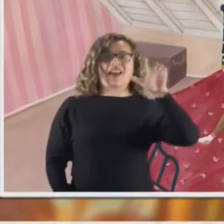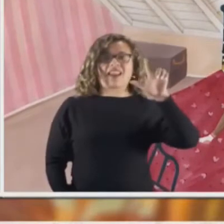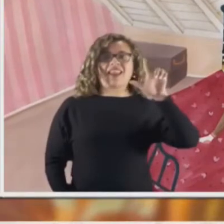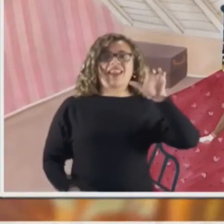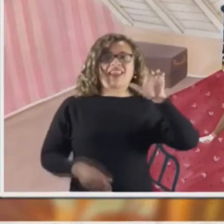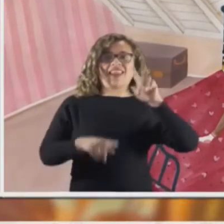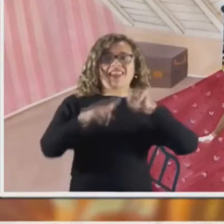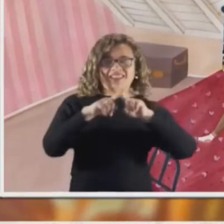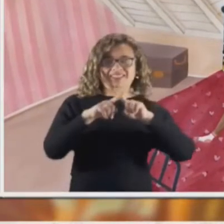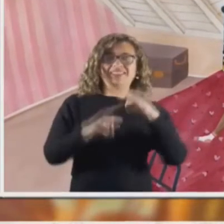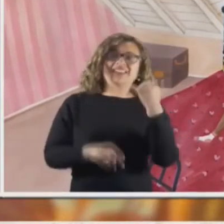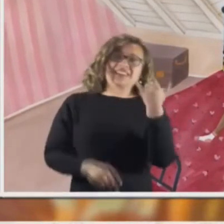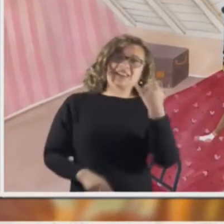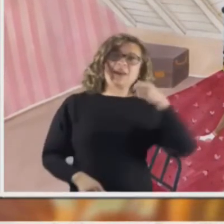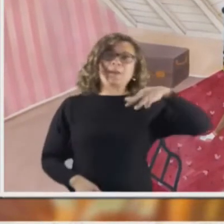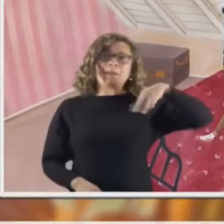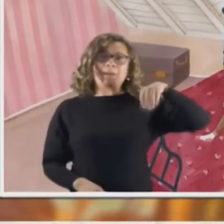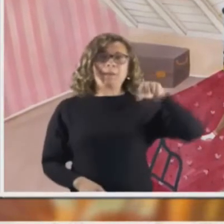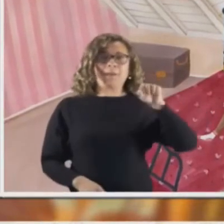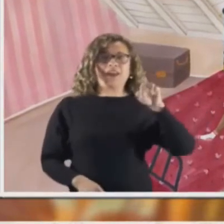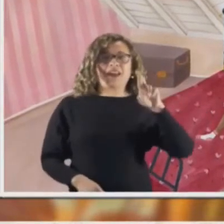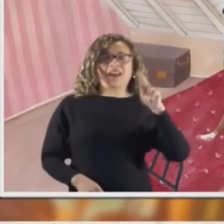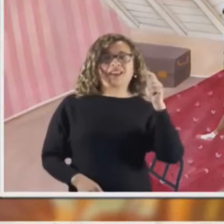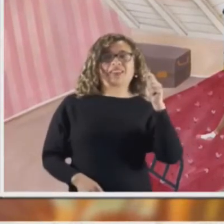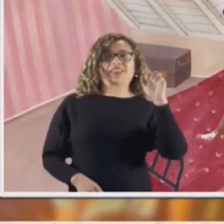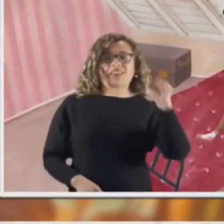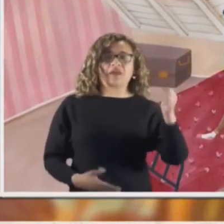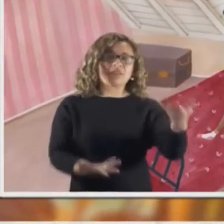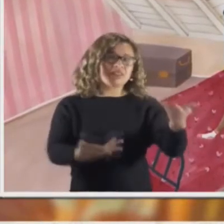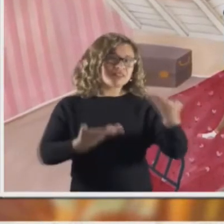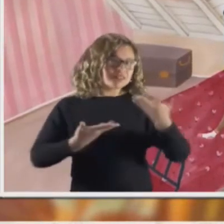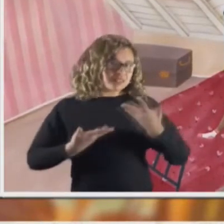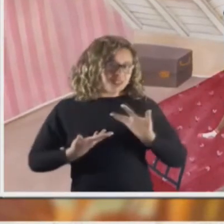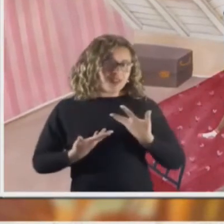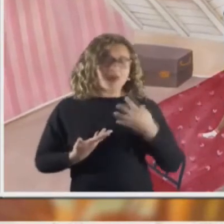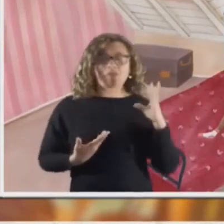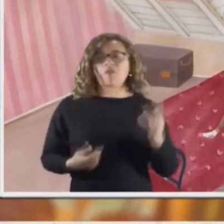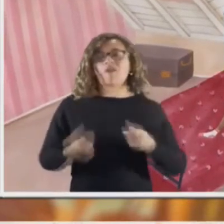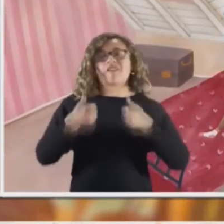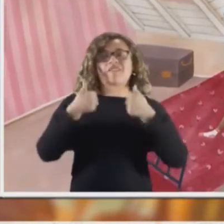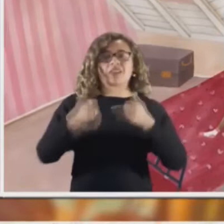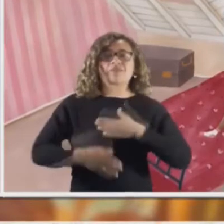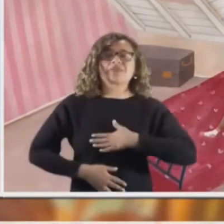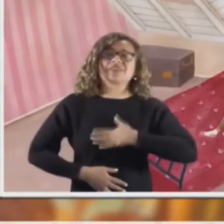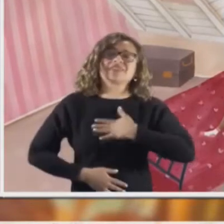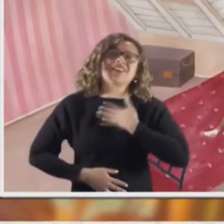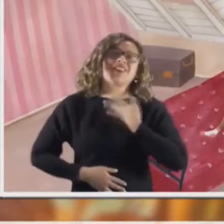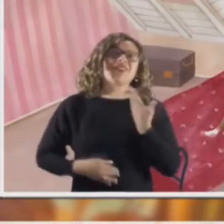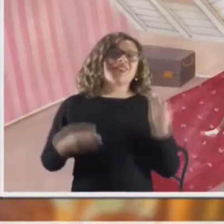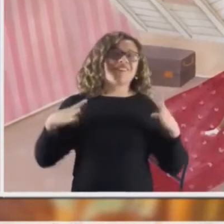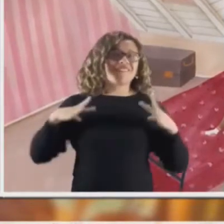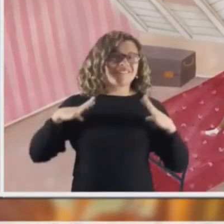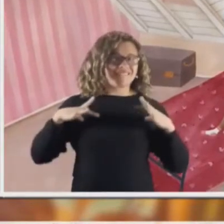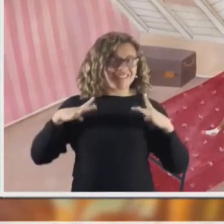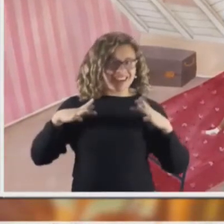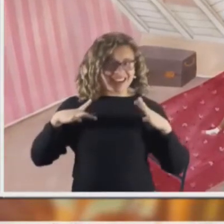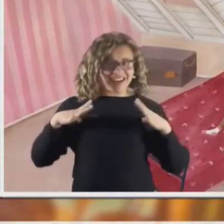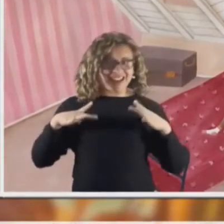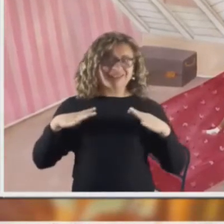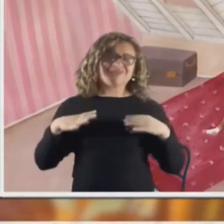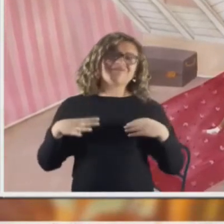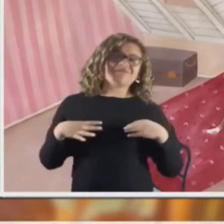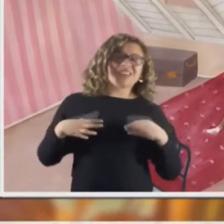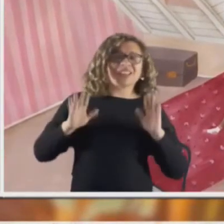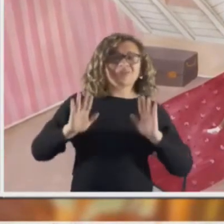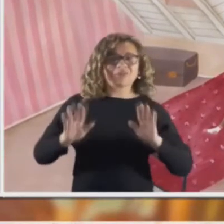no me puedo concentrarte en este caballero. Ya. En el caso de Ama Libro, estuve escuchando uno de Schopenhauer. Ay, me pareció tan entretenido el